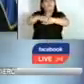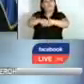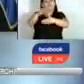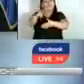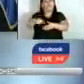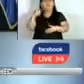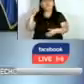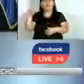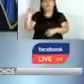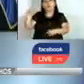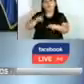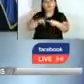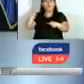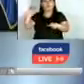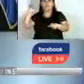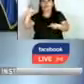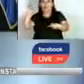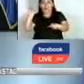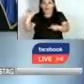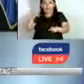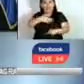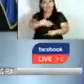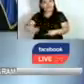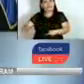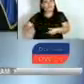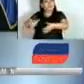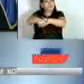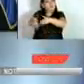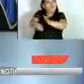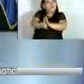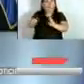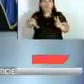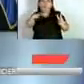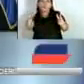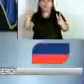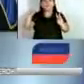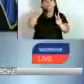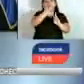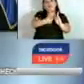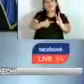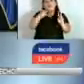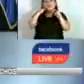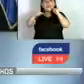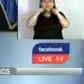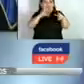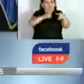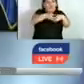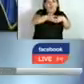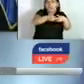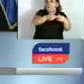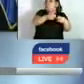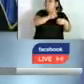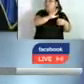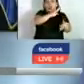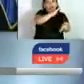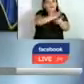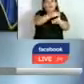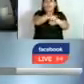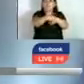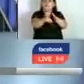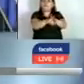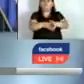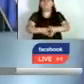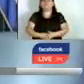Nacional, Mario Ponce, actual presidente del Congreso, y Antonio Almendariz, jefe de la fracción, se quedaron sin